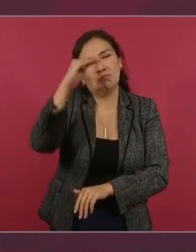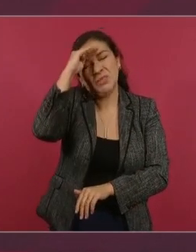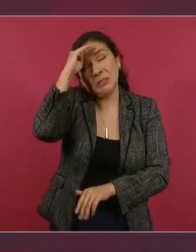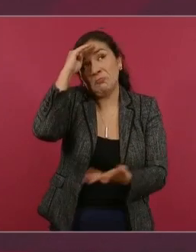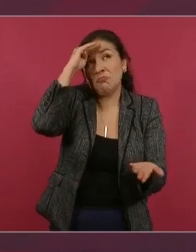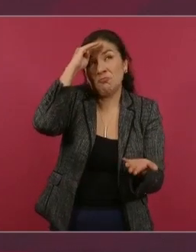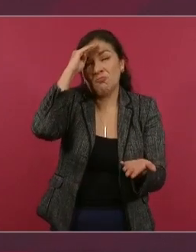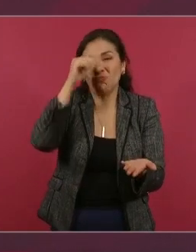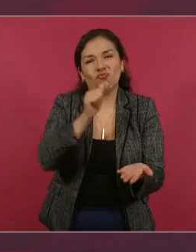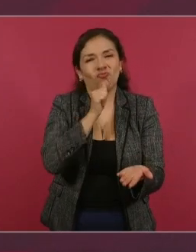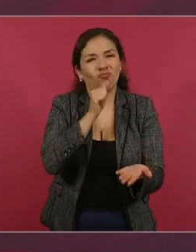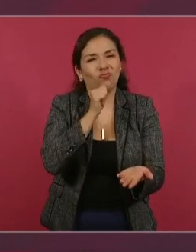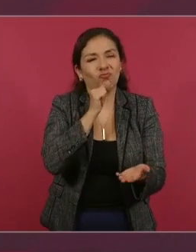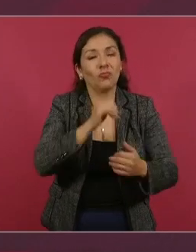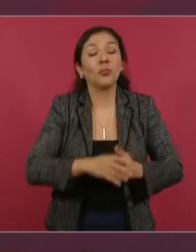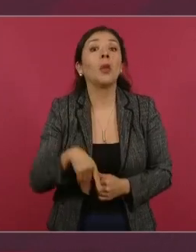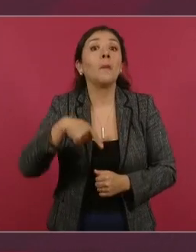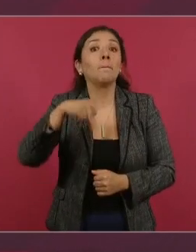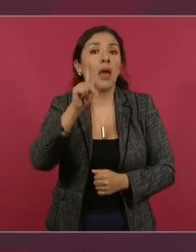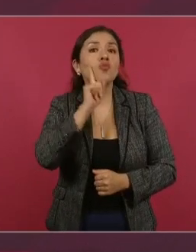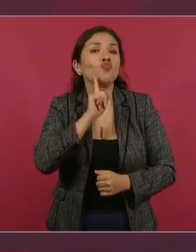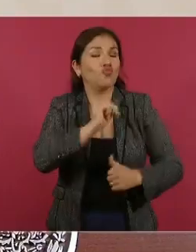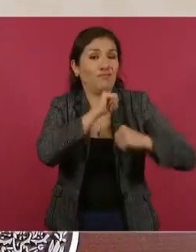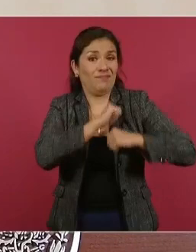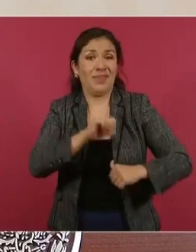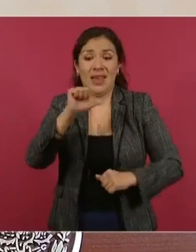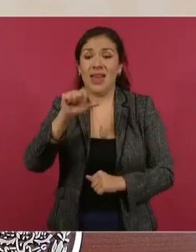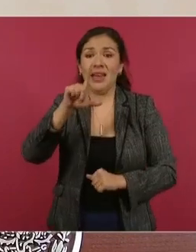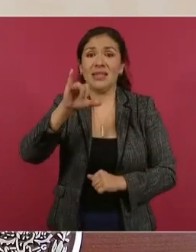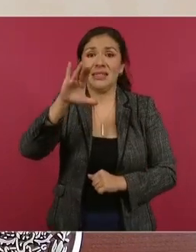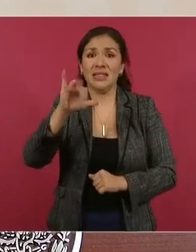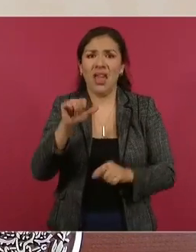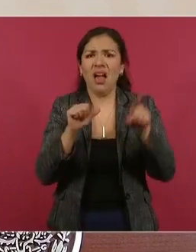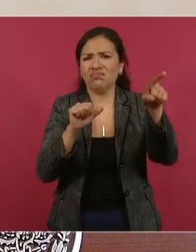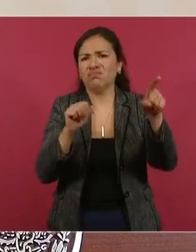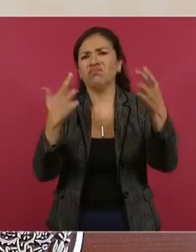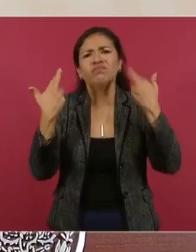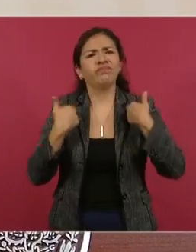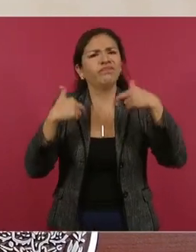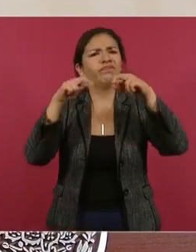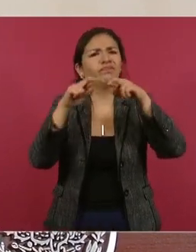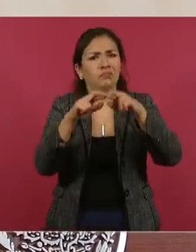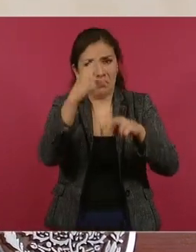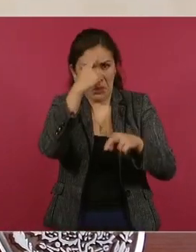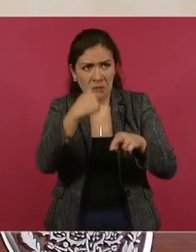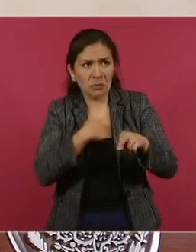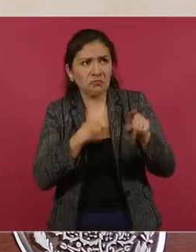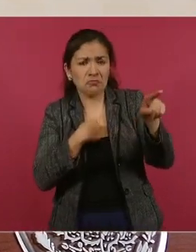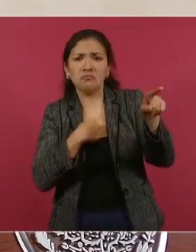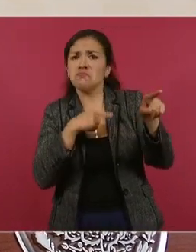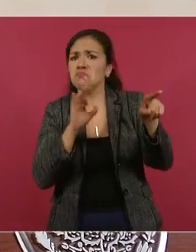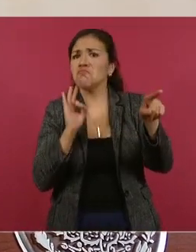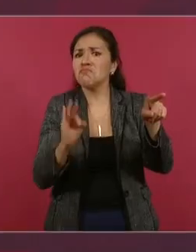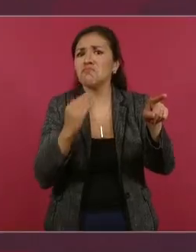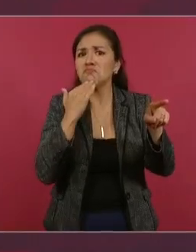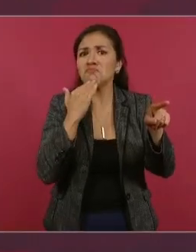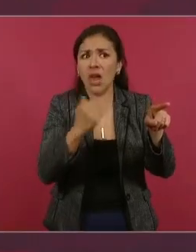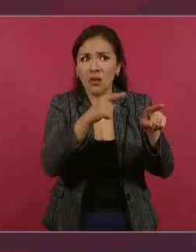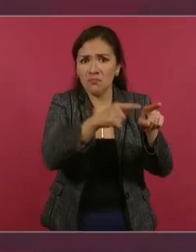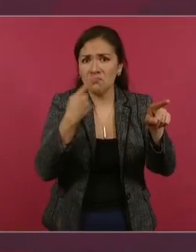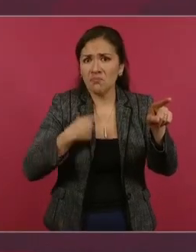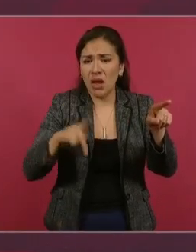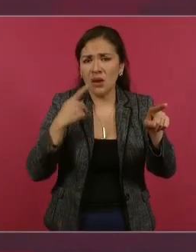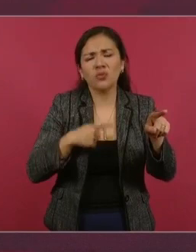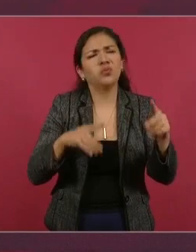pero Alicia me representa muy bien, es muy